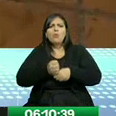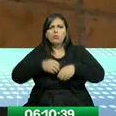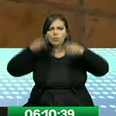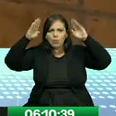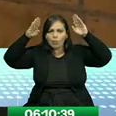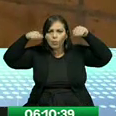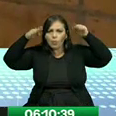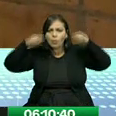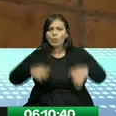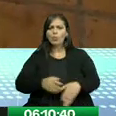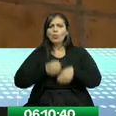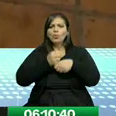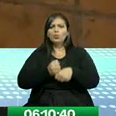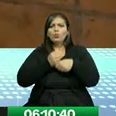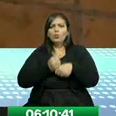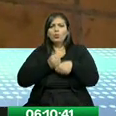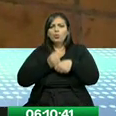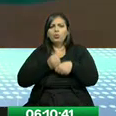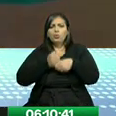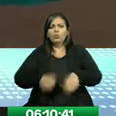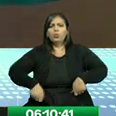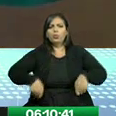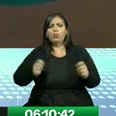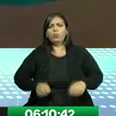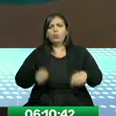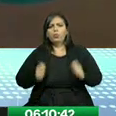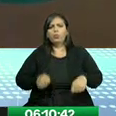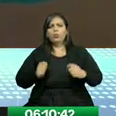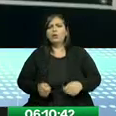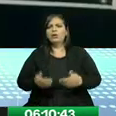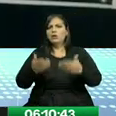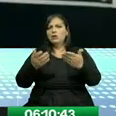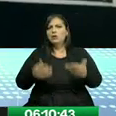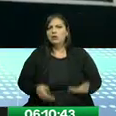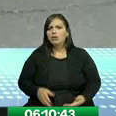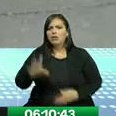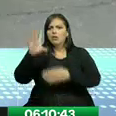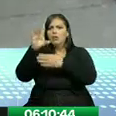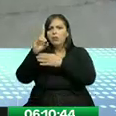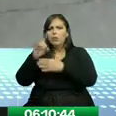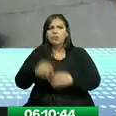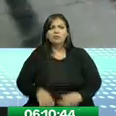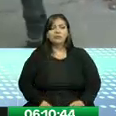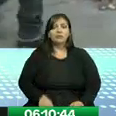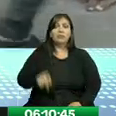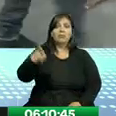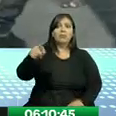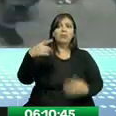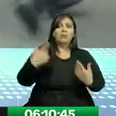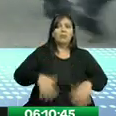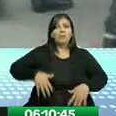contarte, Felipao, que van a coger el mono también. La de Chubaca dice no. Van a coger al mono, ñañez. No. Te marcha.